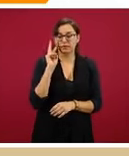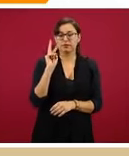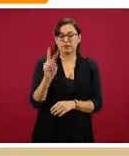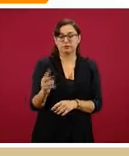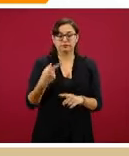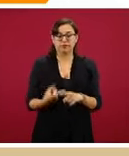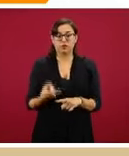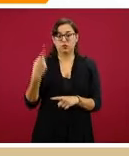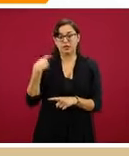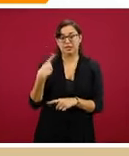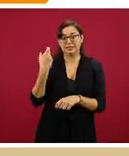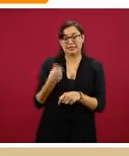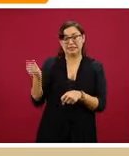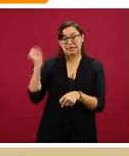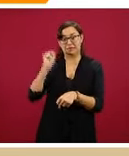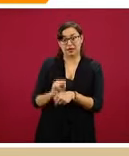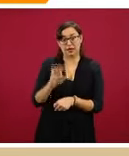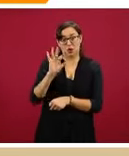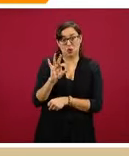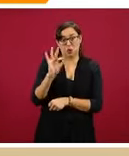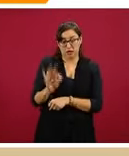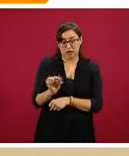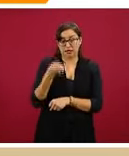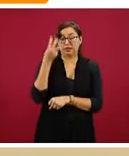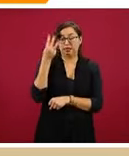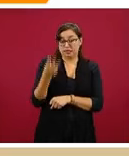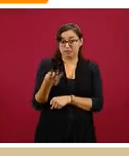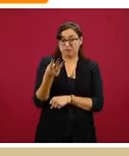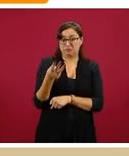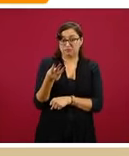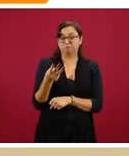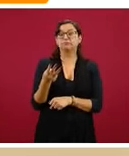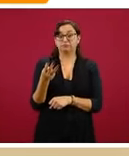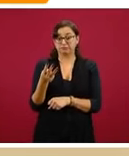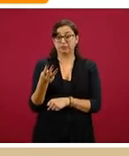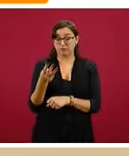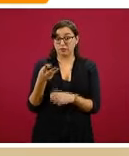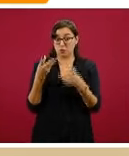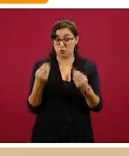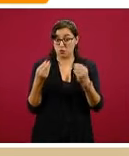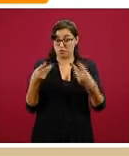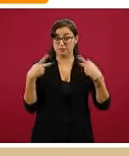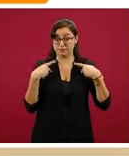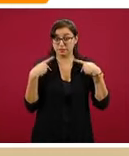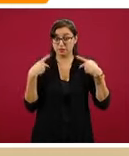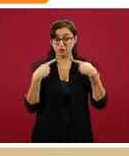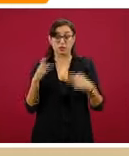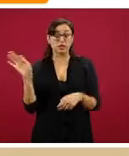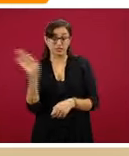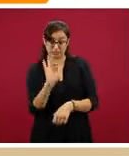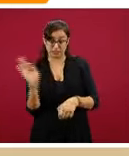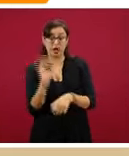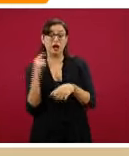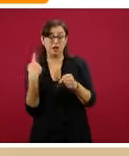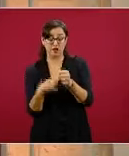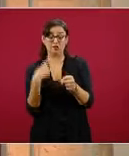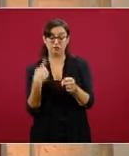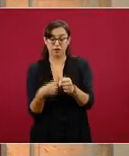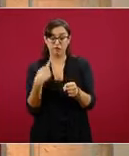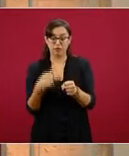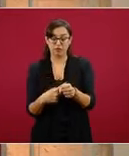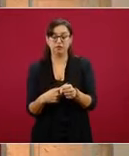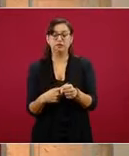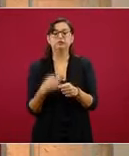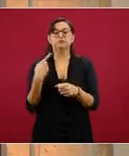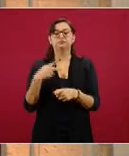fue una semana en la que tuvimos una cantidad importante de casos sospechosos, inclusive la semana en la que más casos sospechosos hemos